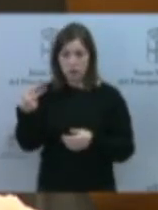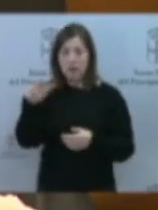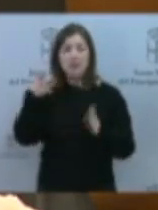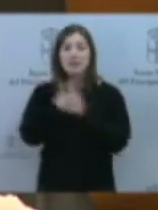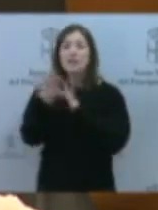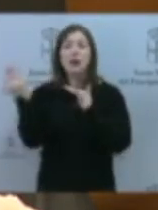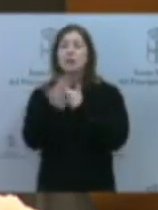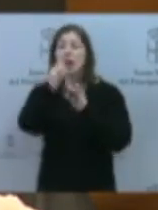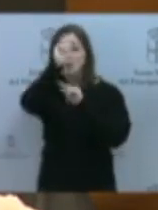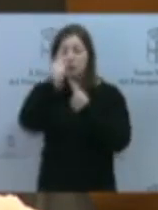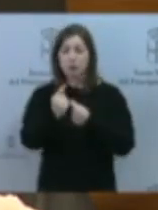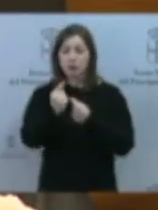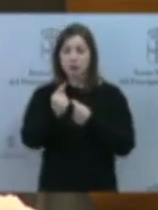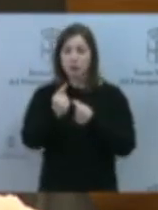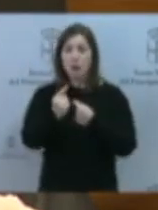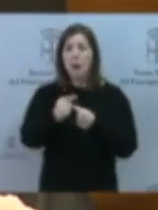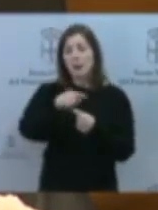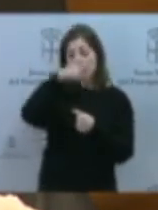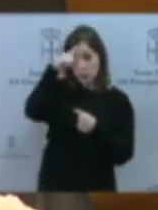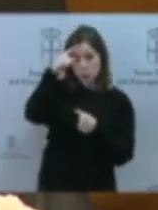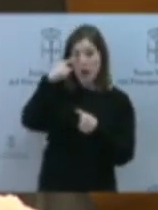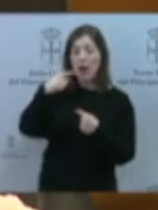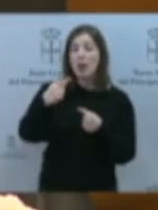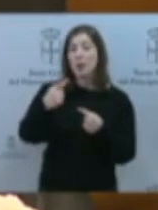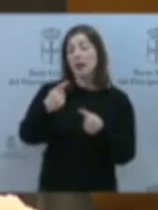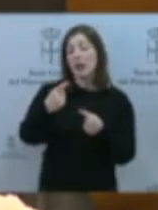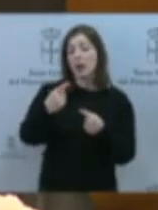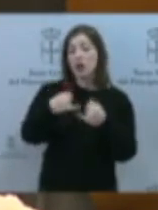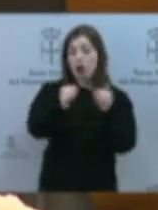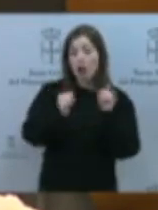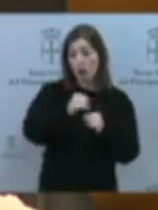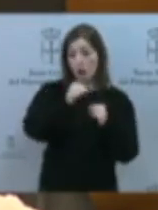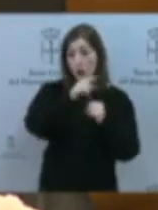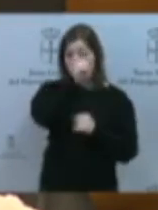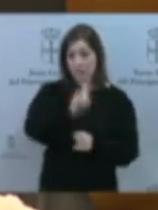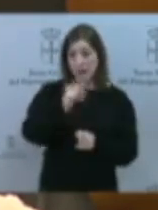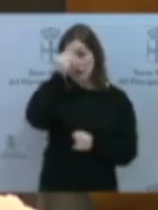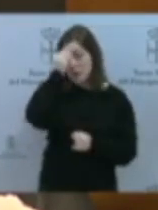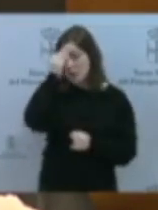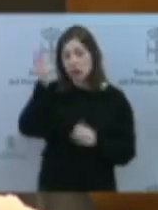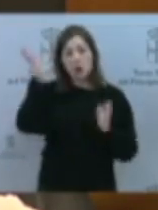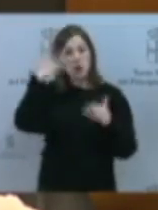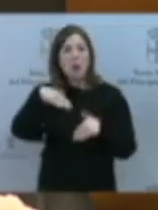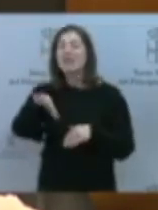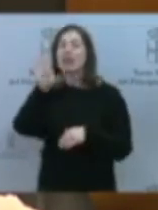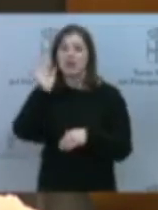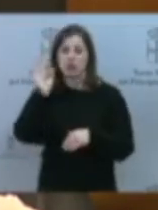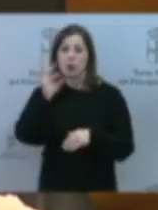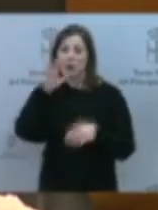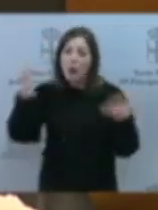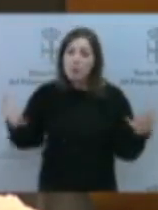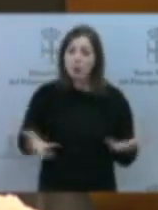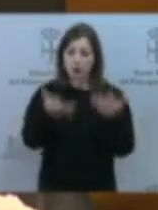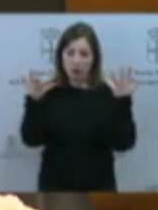Mieres. No parece que haya una apuesta decidida por potenciar ni la obra social ni el labor cultural de la entidad. Por otra parte,